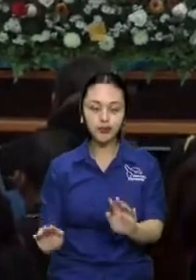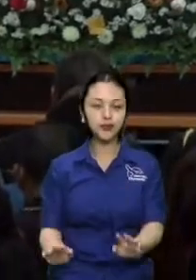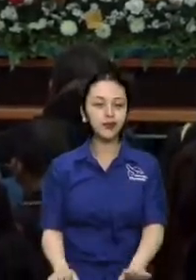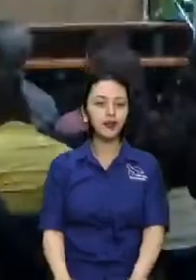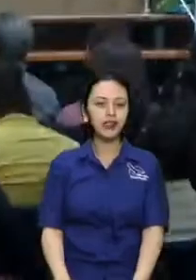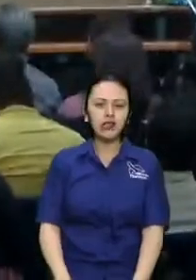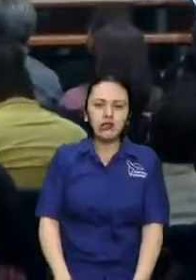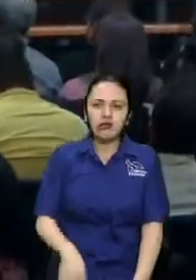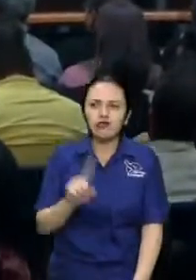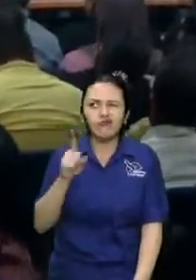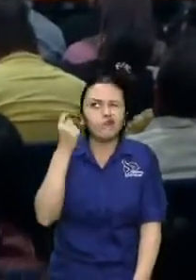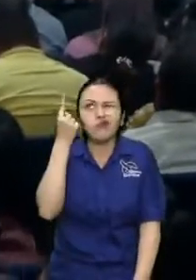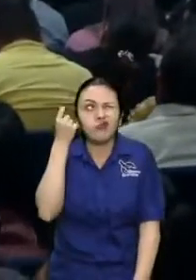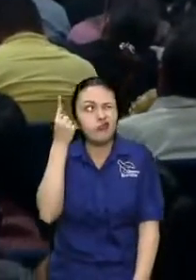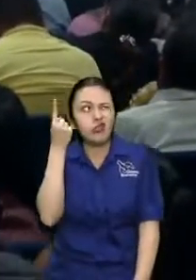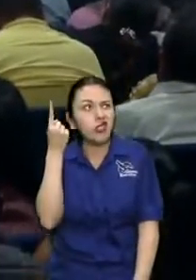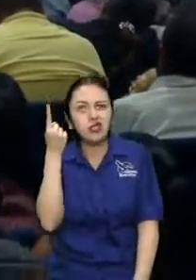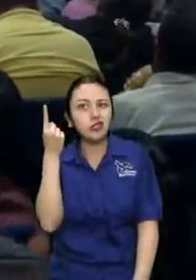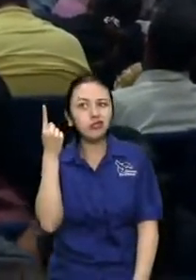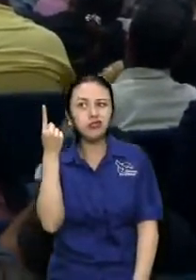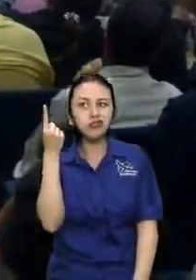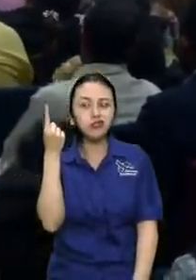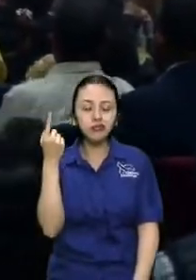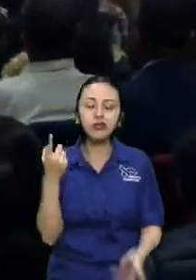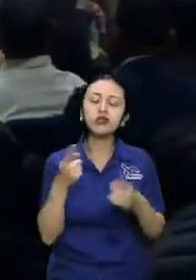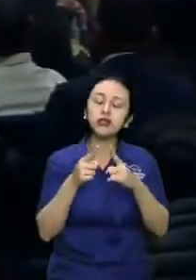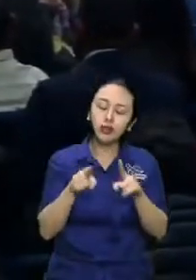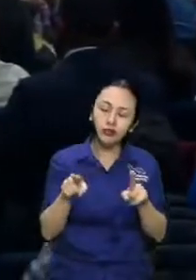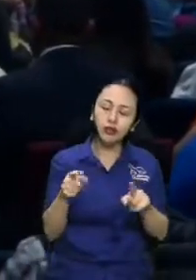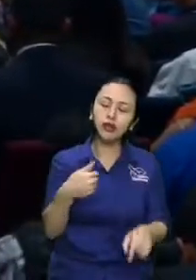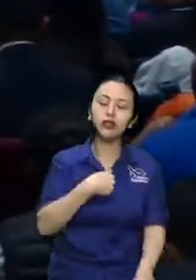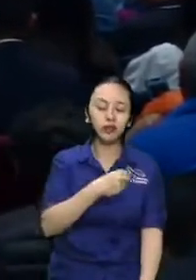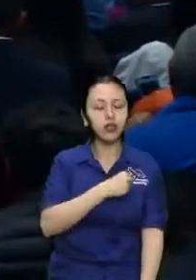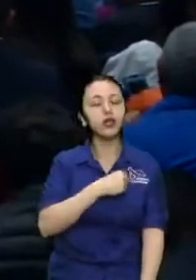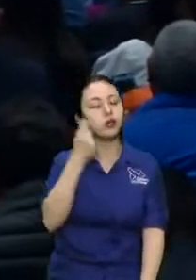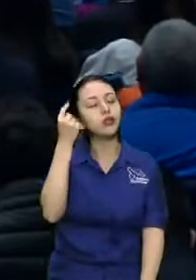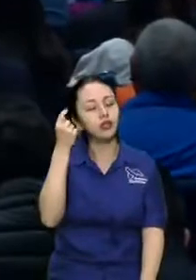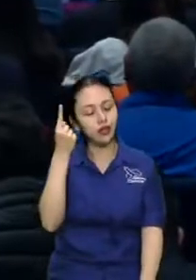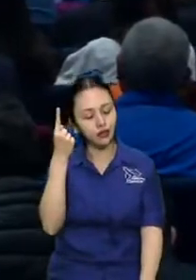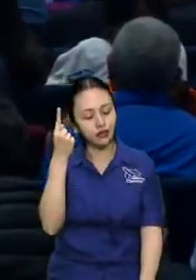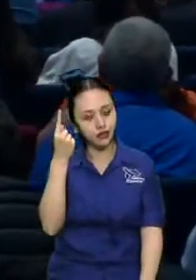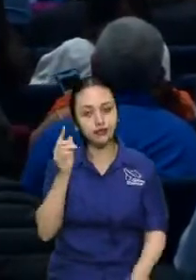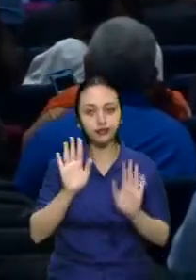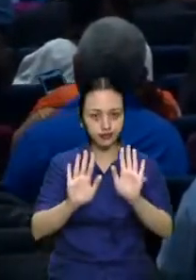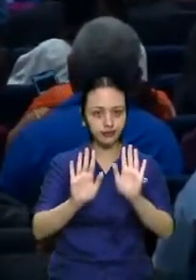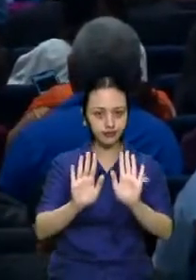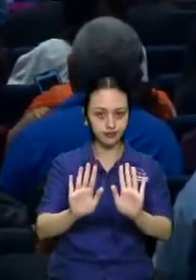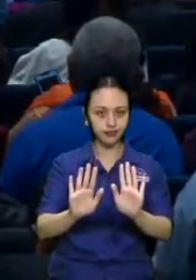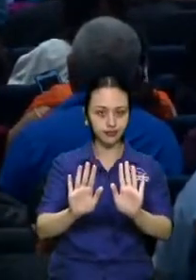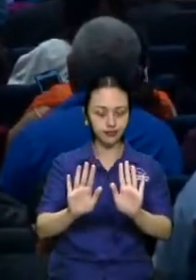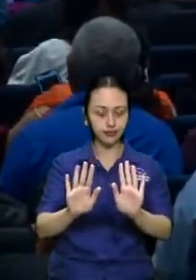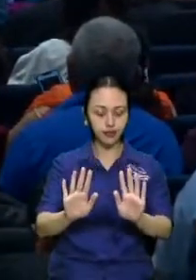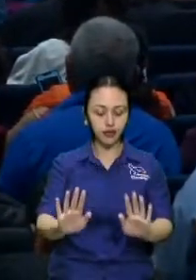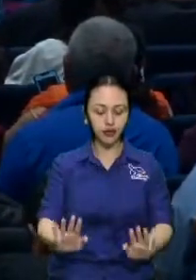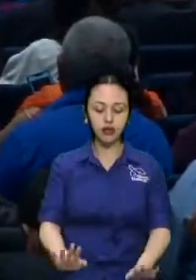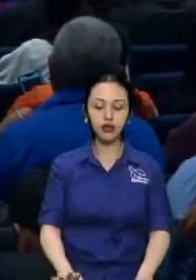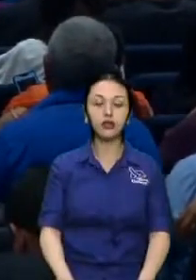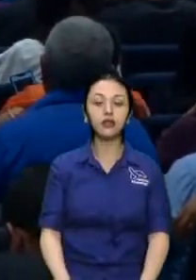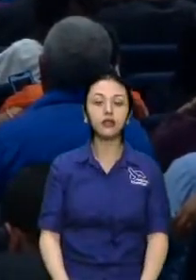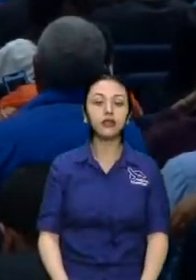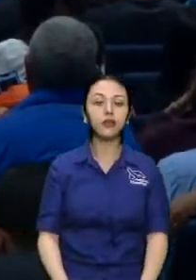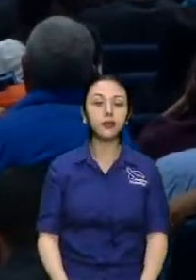No lo entiendo mucho, hermano Sergio. Yo tampoco, pero voy a tratar de entenderme. Mire, pues, mire.